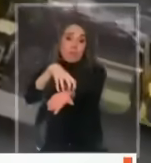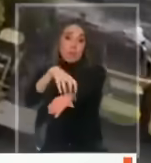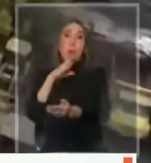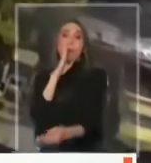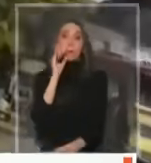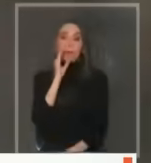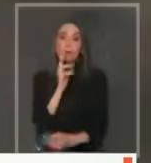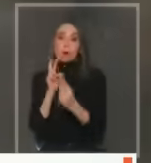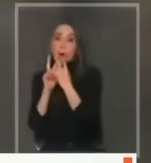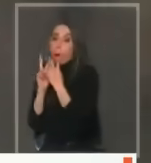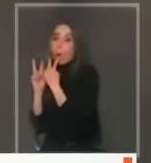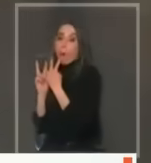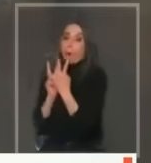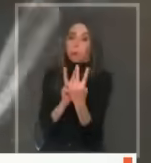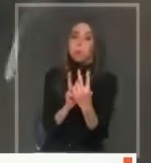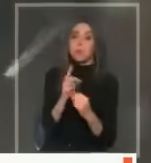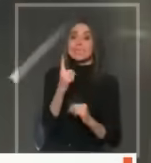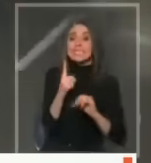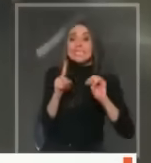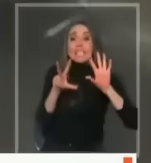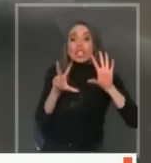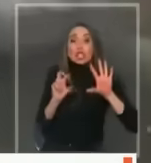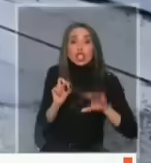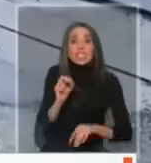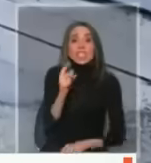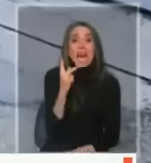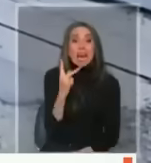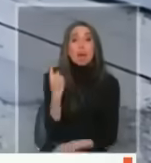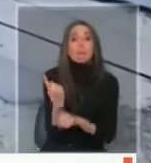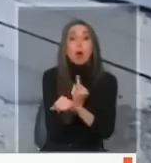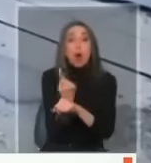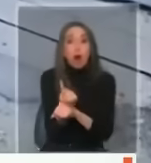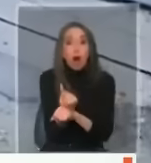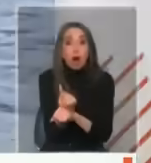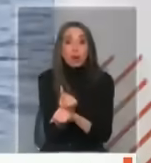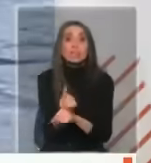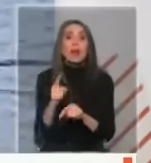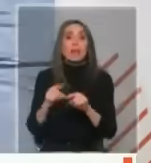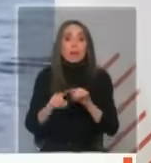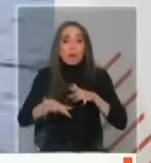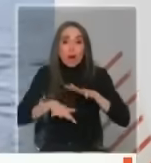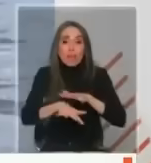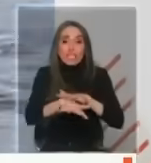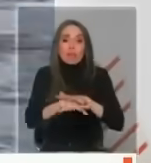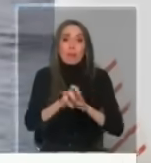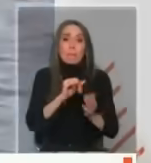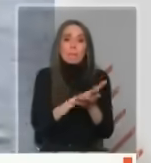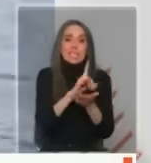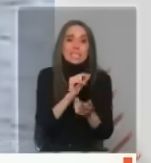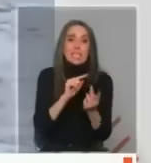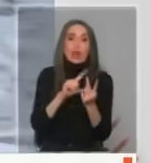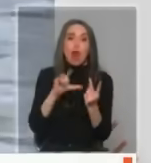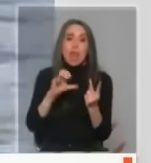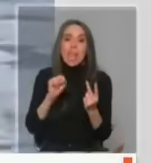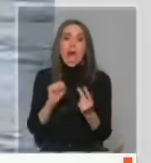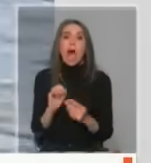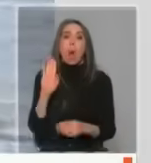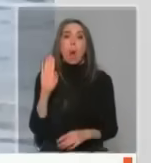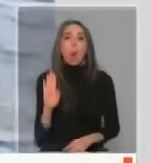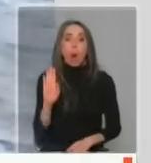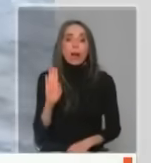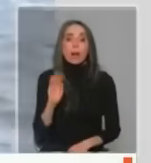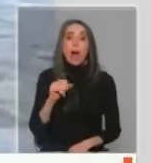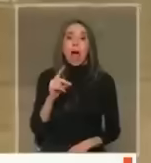Vientos alcanzaron los 180 kilómetros por hora, sumado a los desbordes nuevamente de los ríos Pichilo, Lía, Curanilagüe y Andalien,